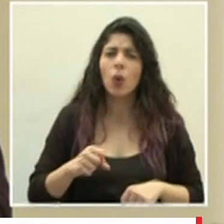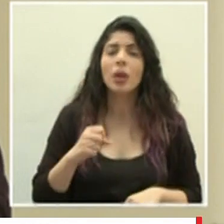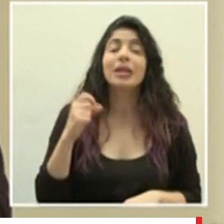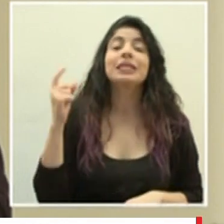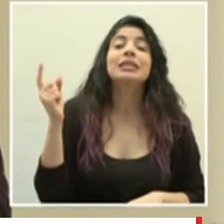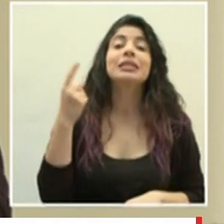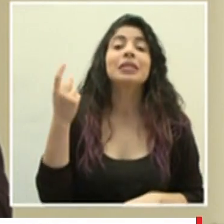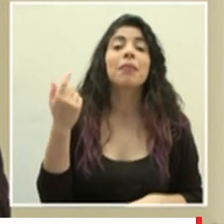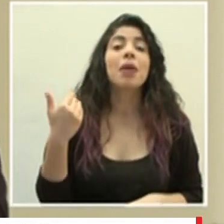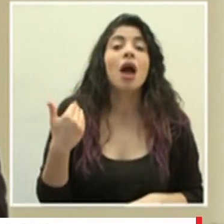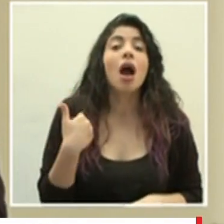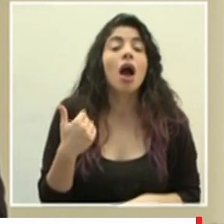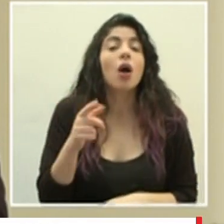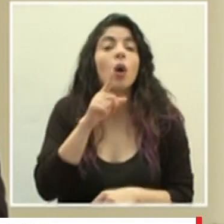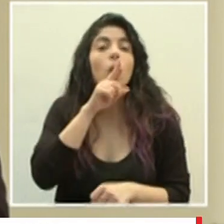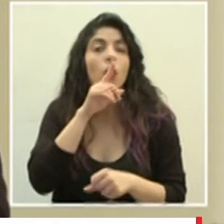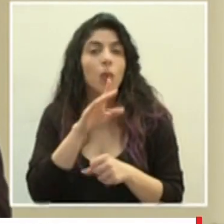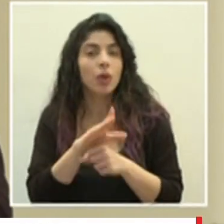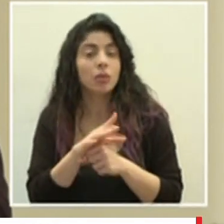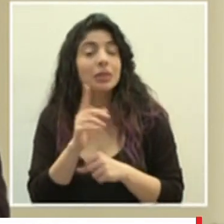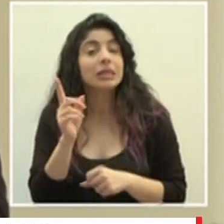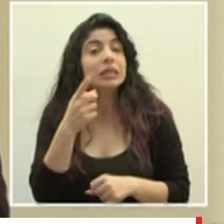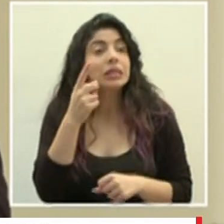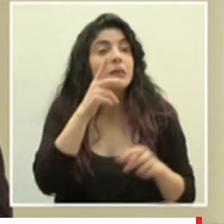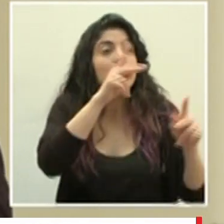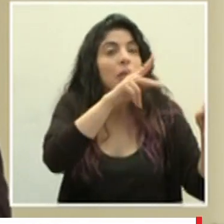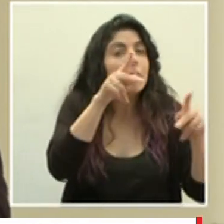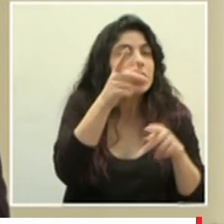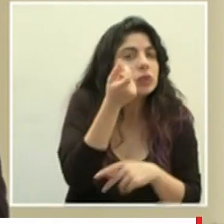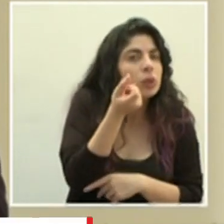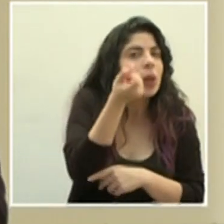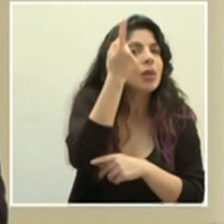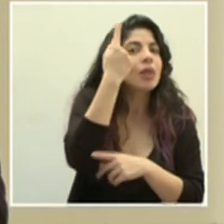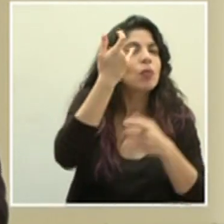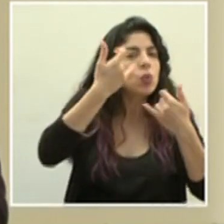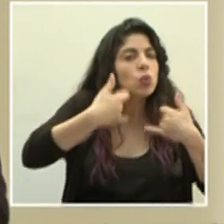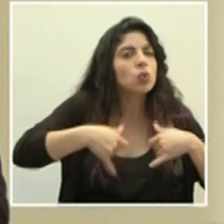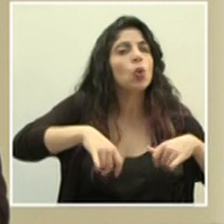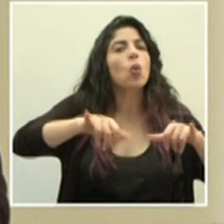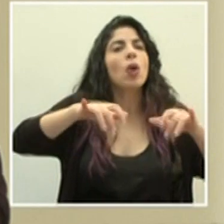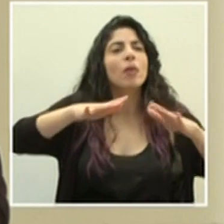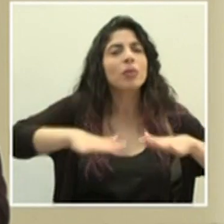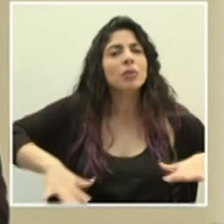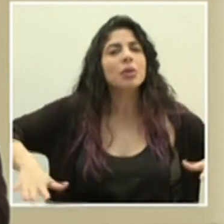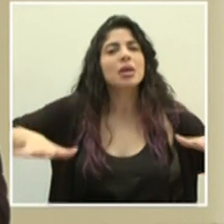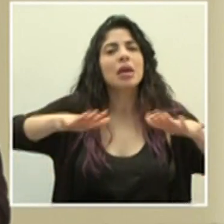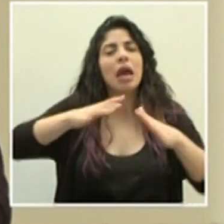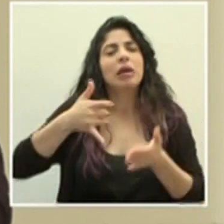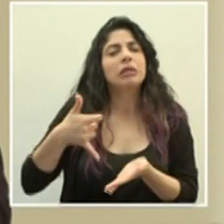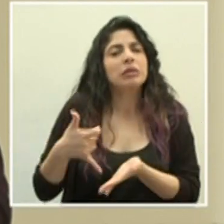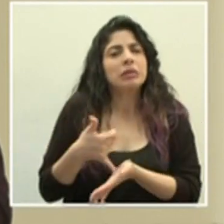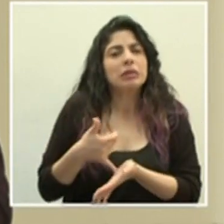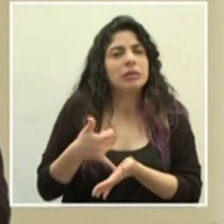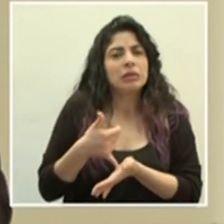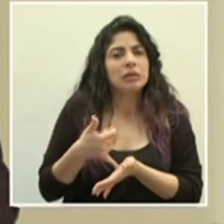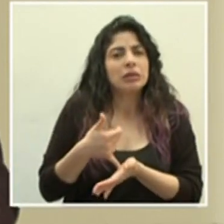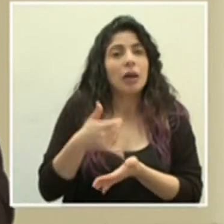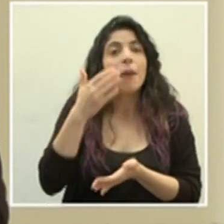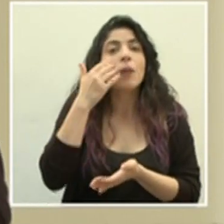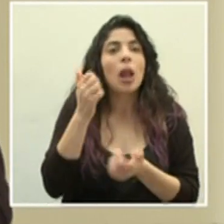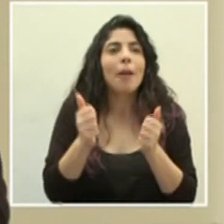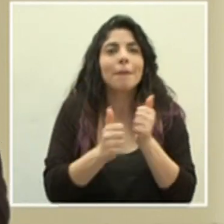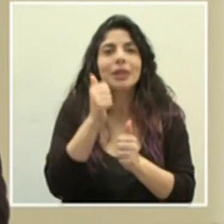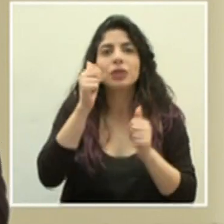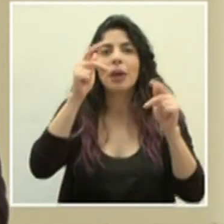exista compromiso, que exista un entendimiento de que estamos todavía caminando en un piso frágil, porque la mayoría de